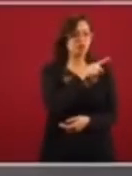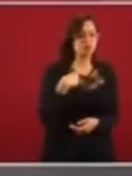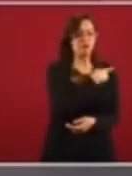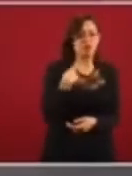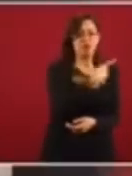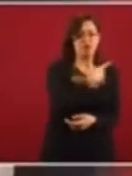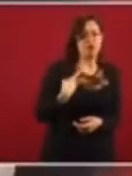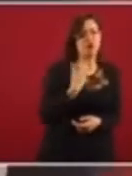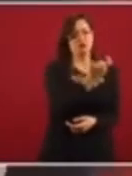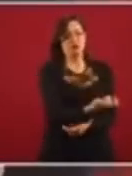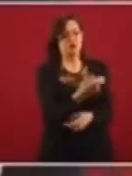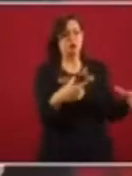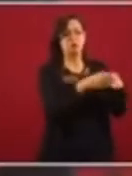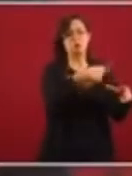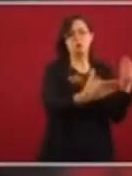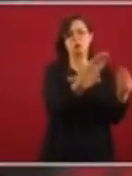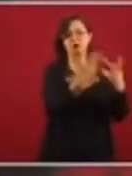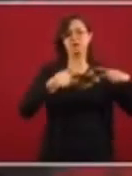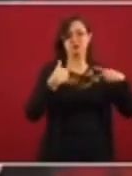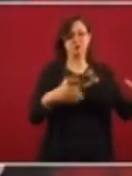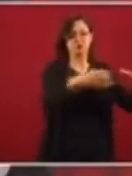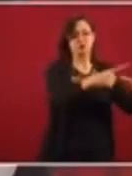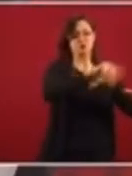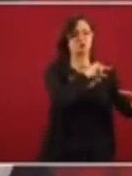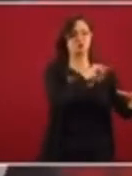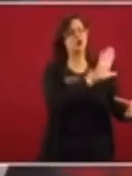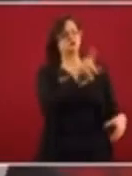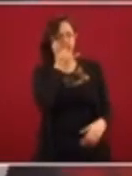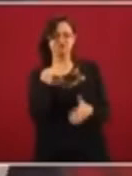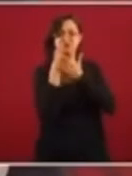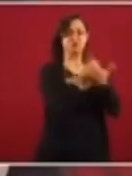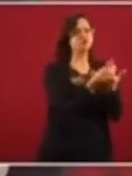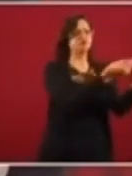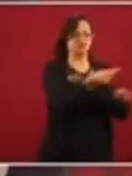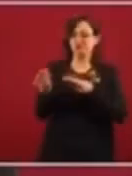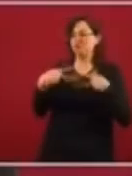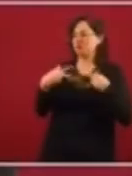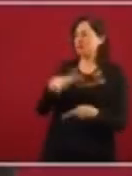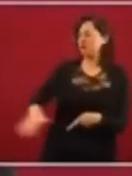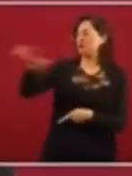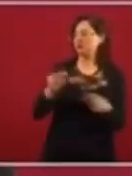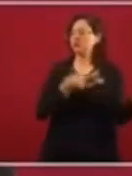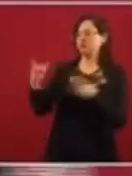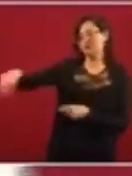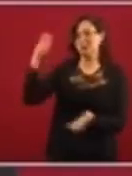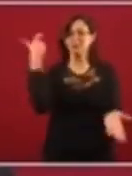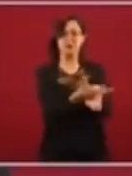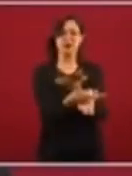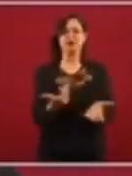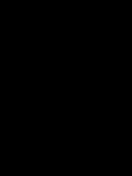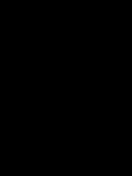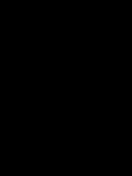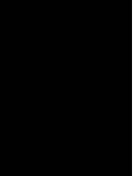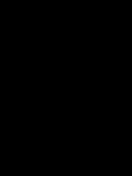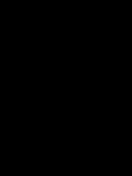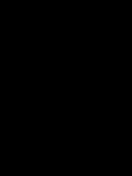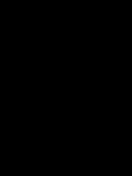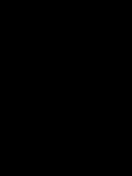privadas de una minoría en deuda pública. Eso ya no.